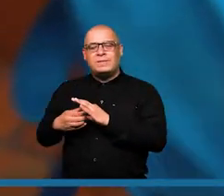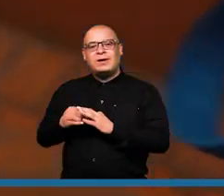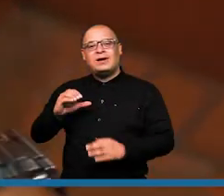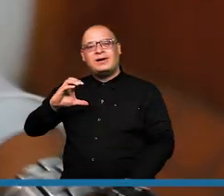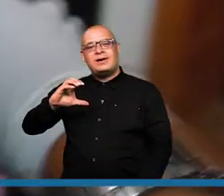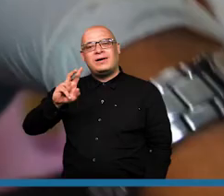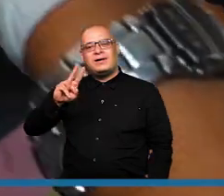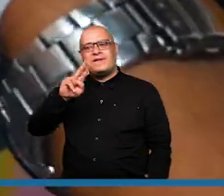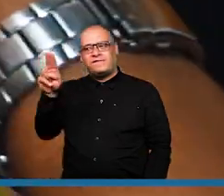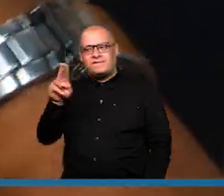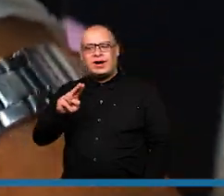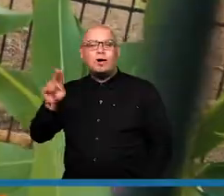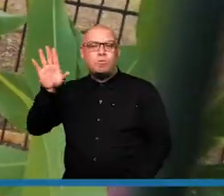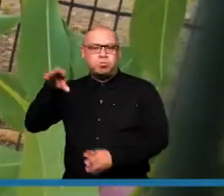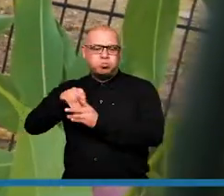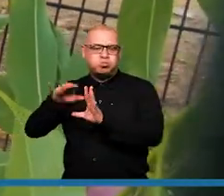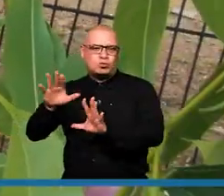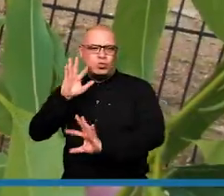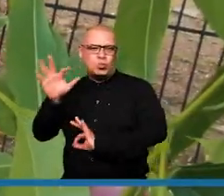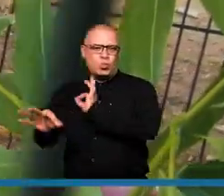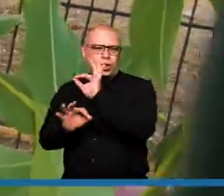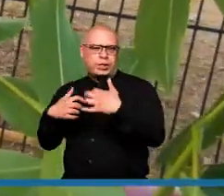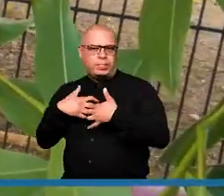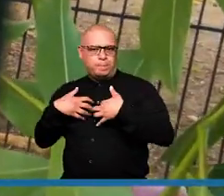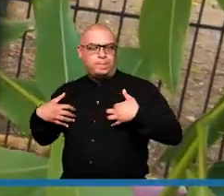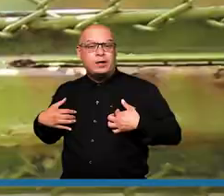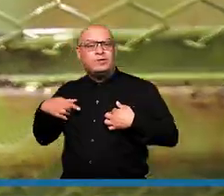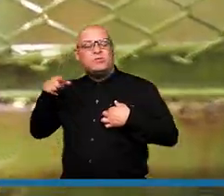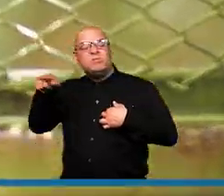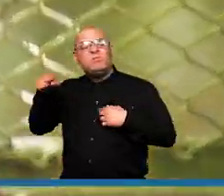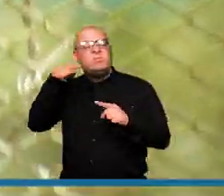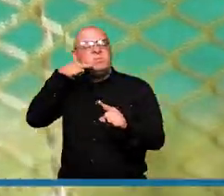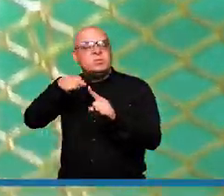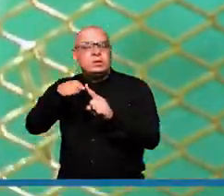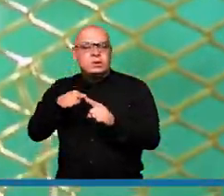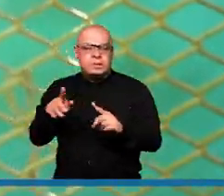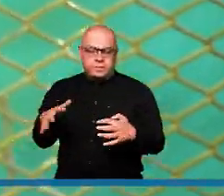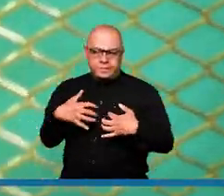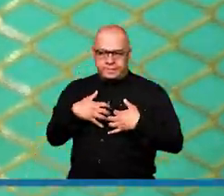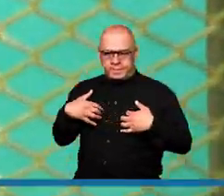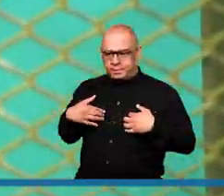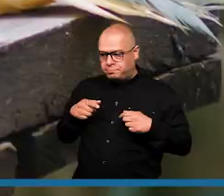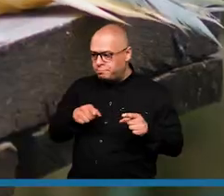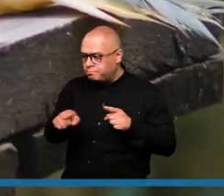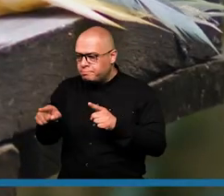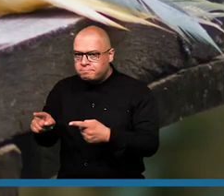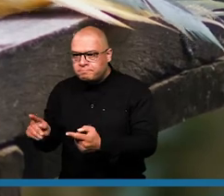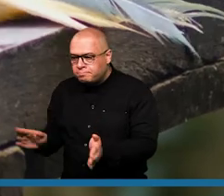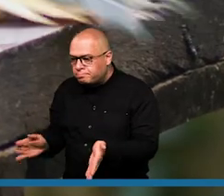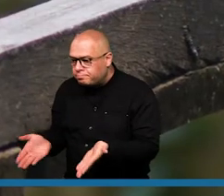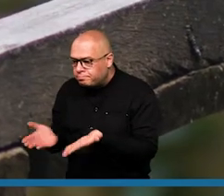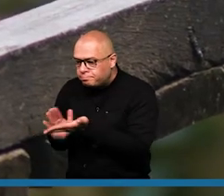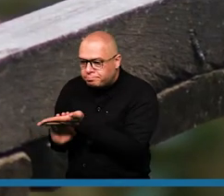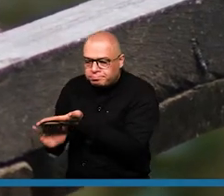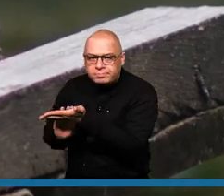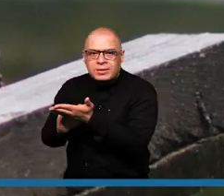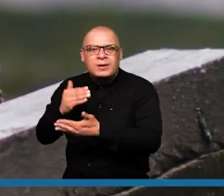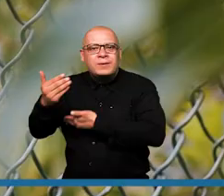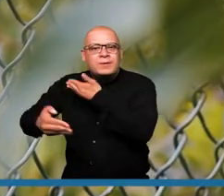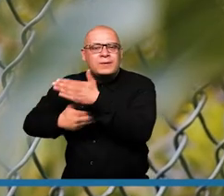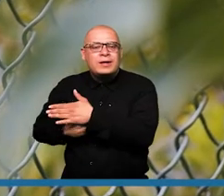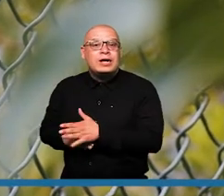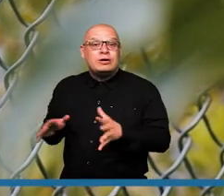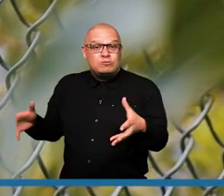Fauna Silvestre, donde buscamos esa readaptación de estas especies de la mano de profesionales para evaluar a cada uno de